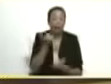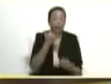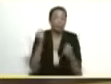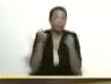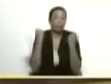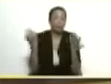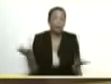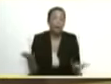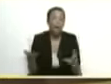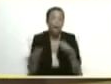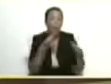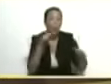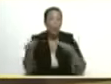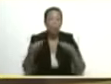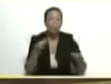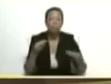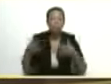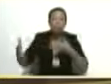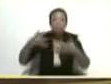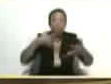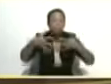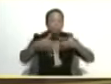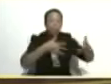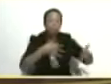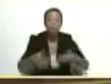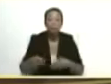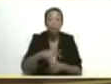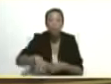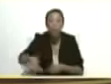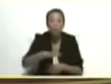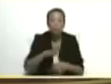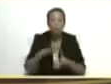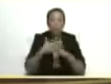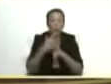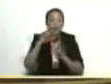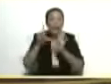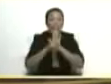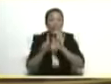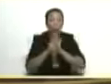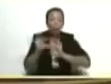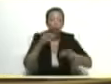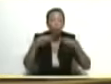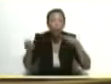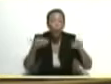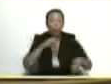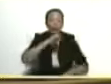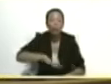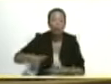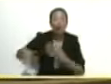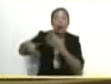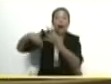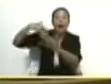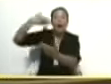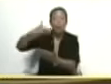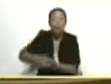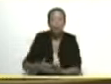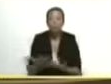del materialismo dialéctico, Jesús, y las leyes del materialismo histórico.